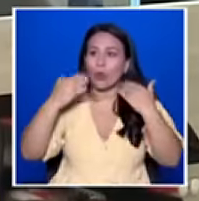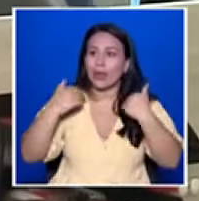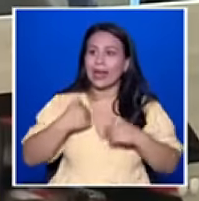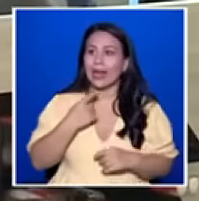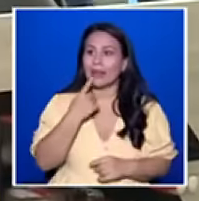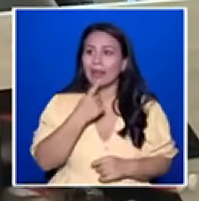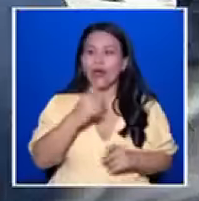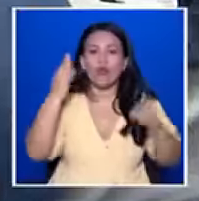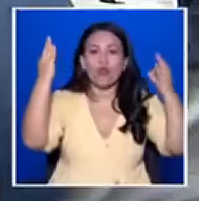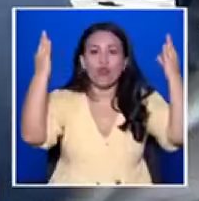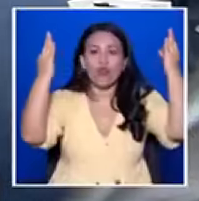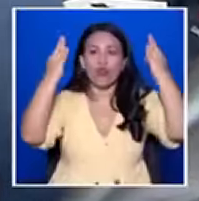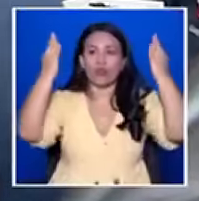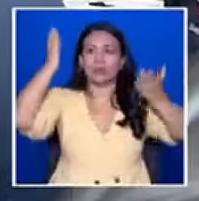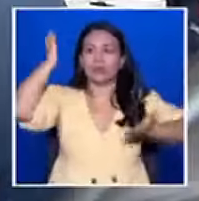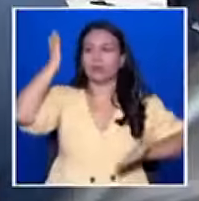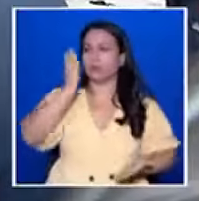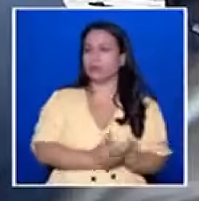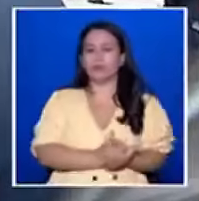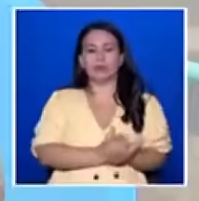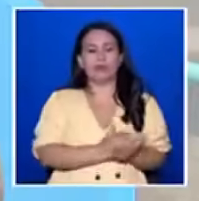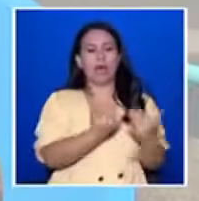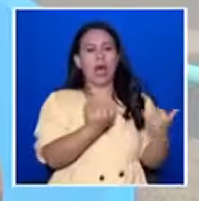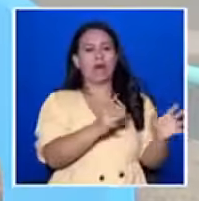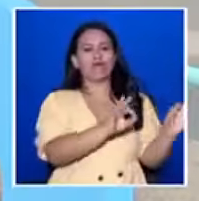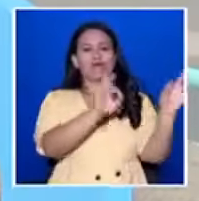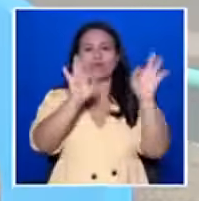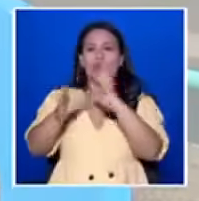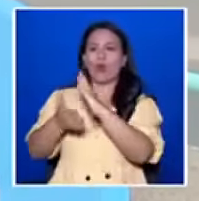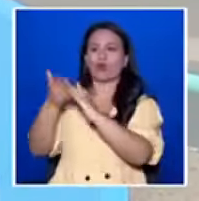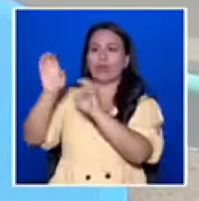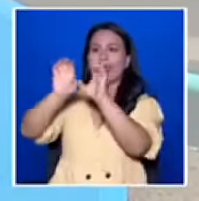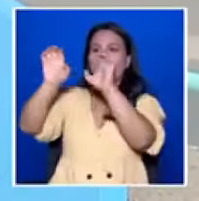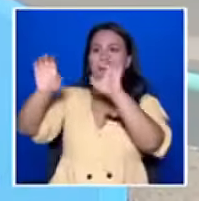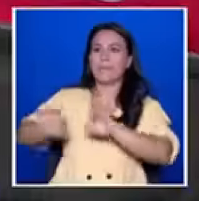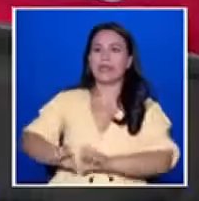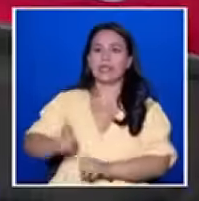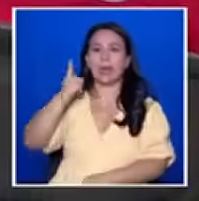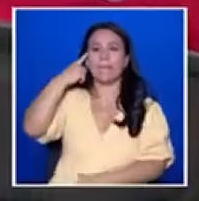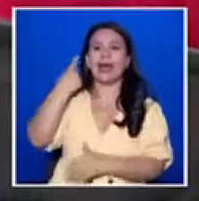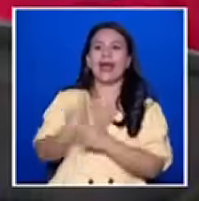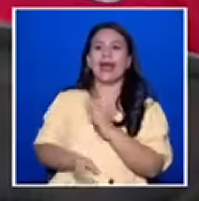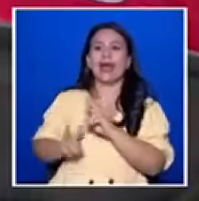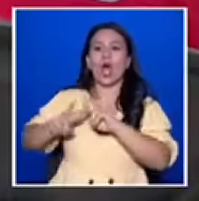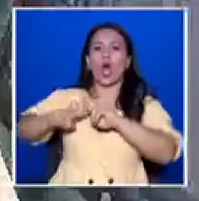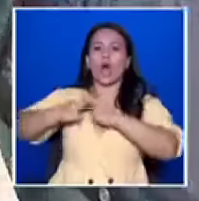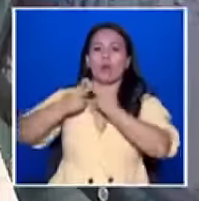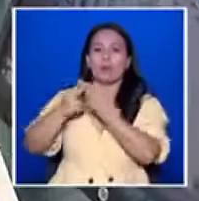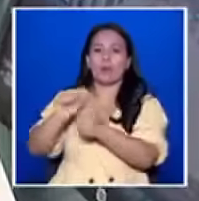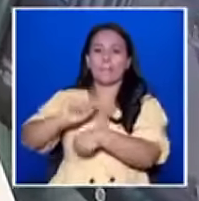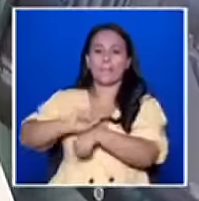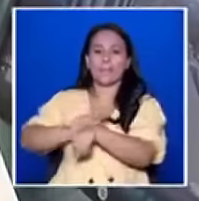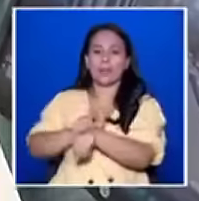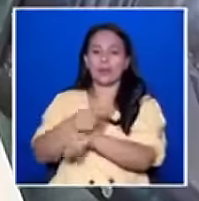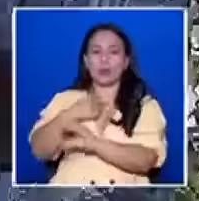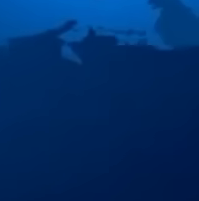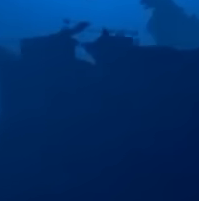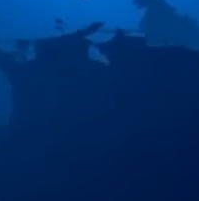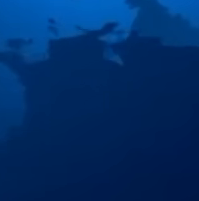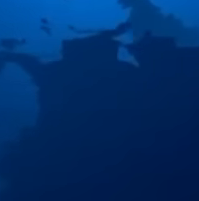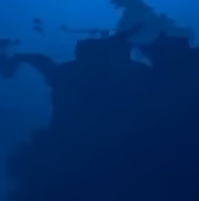que las fundaciones del Cabildo pasarán a ser empresas públicas. ¿Con cuál de ellas empezarán? En minutos, te lo